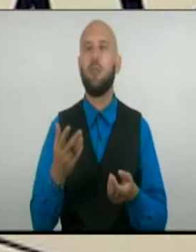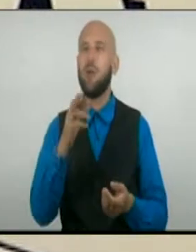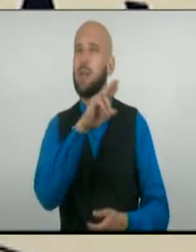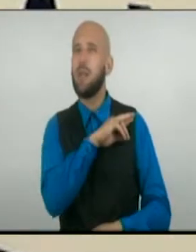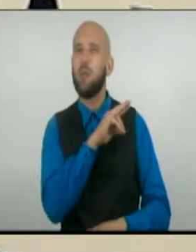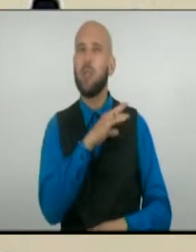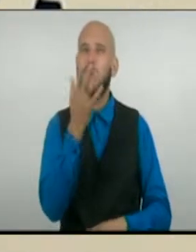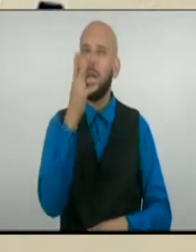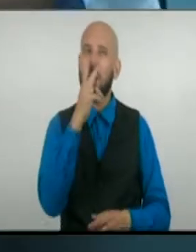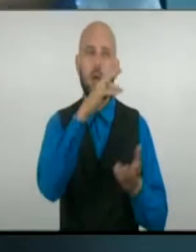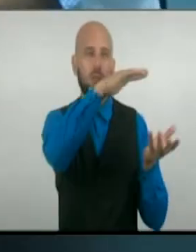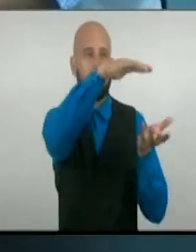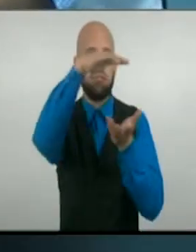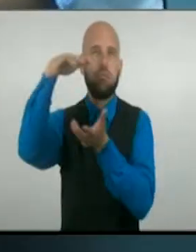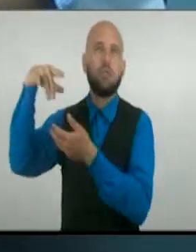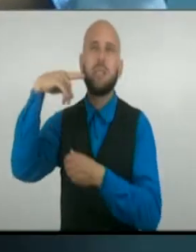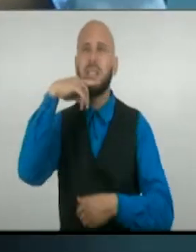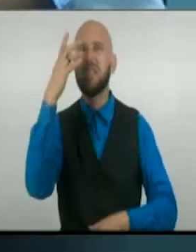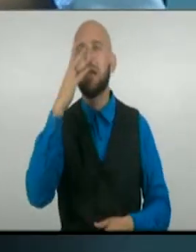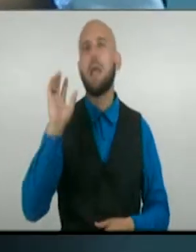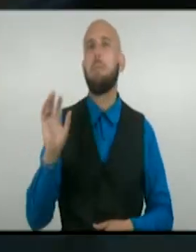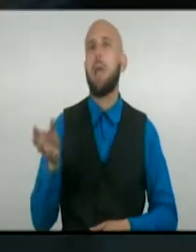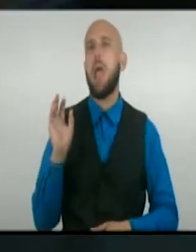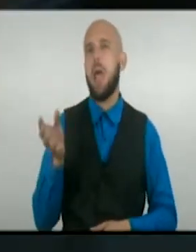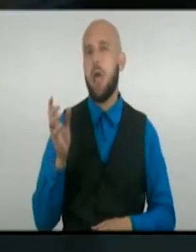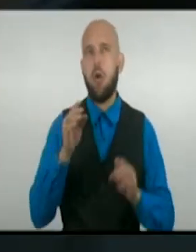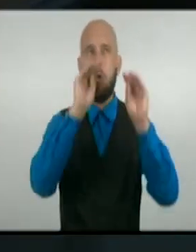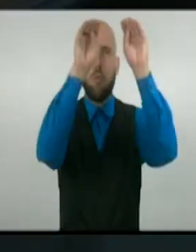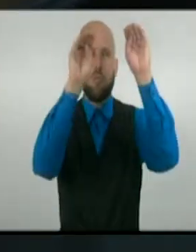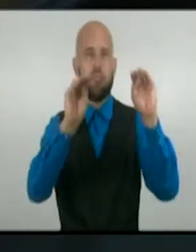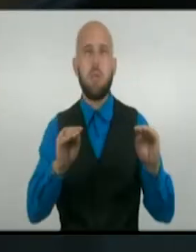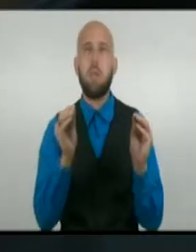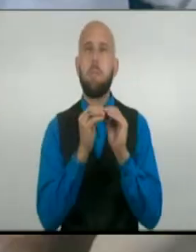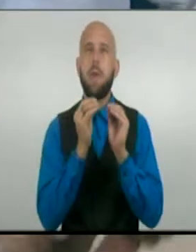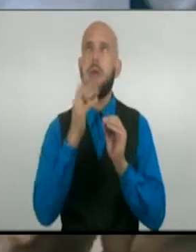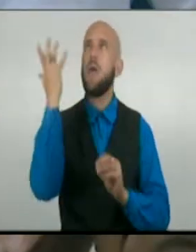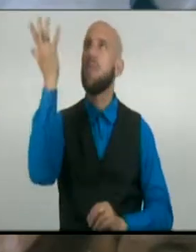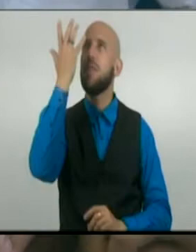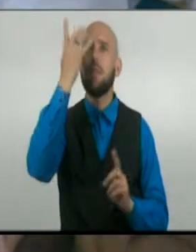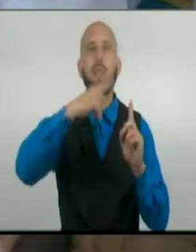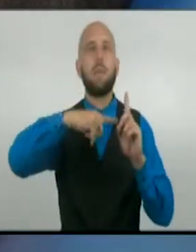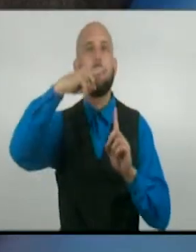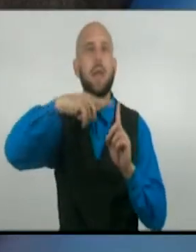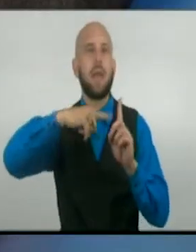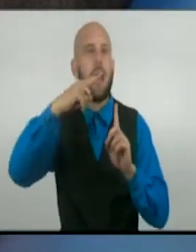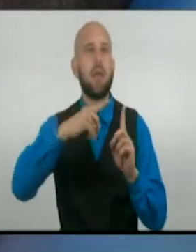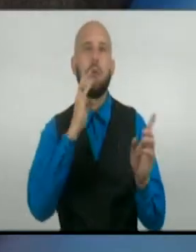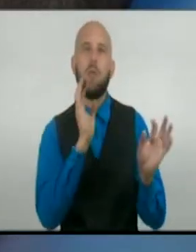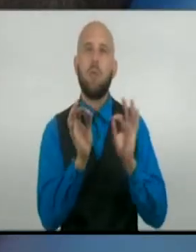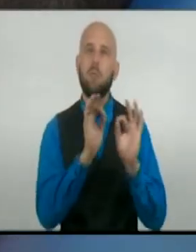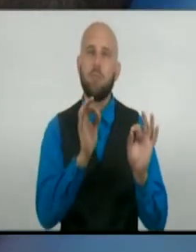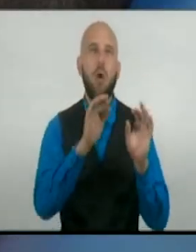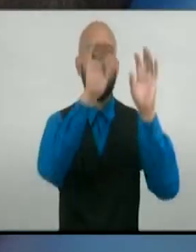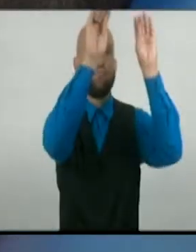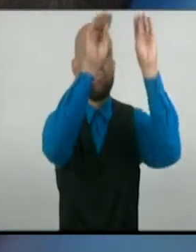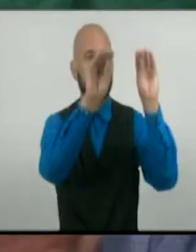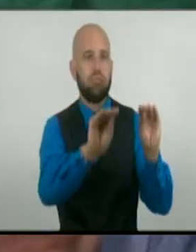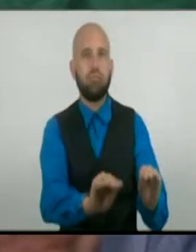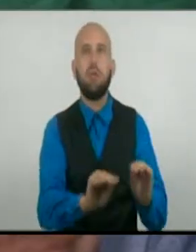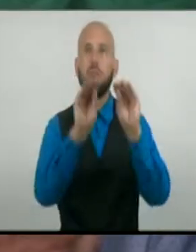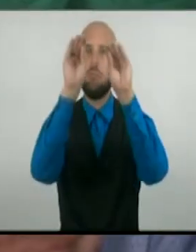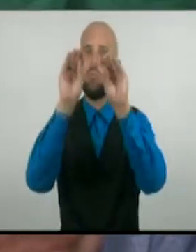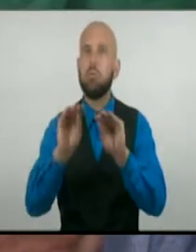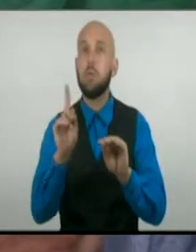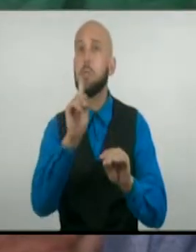avalada y encargada de la donación de sangre procesamiento de los diferentes componentes almacenamiento en el medio